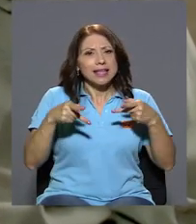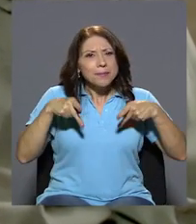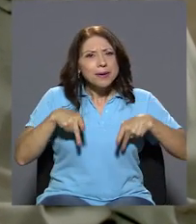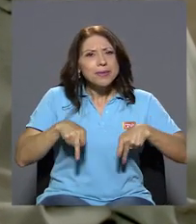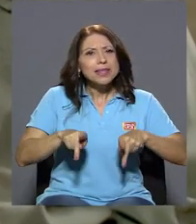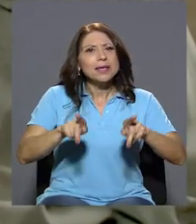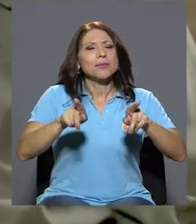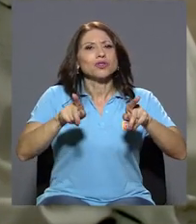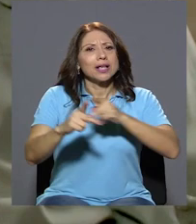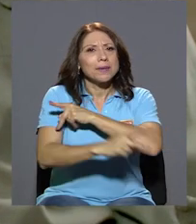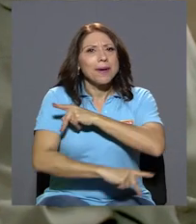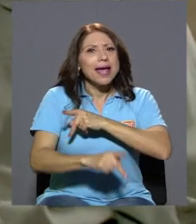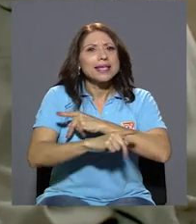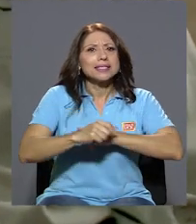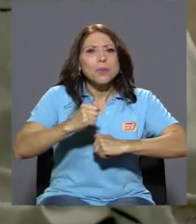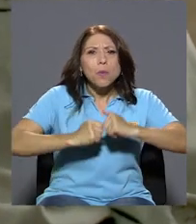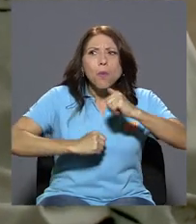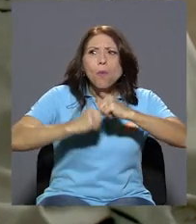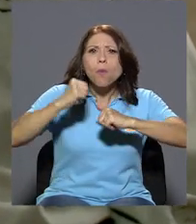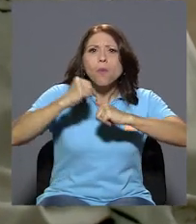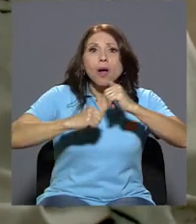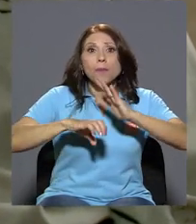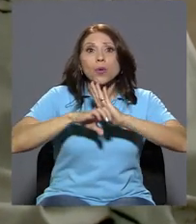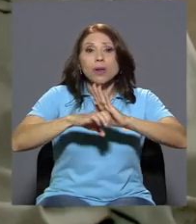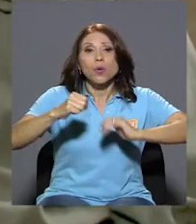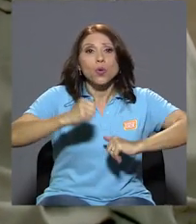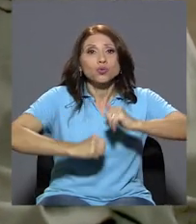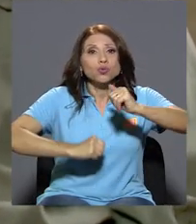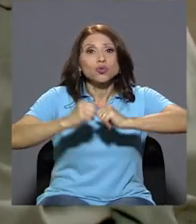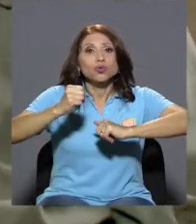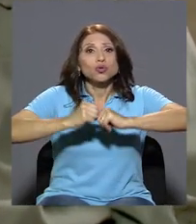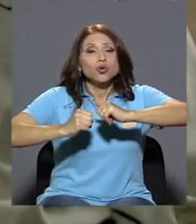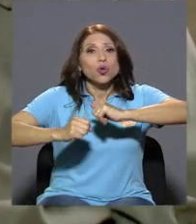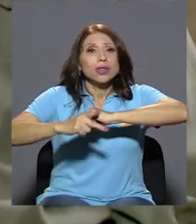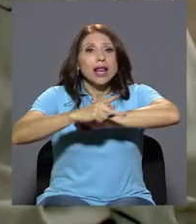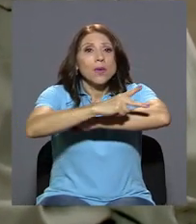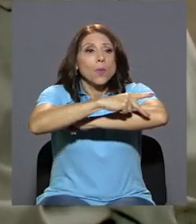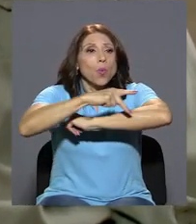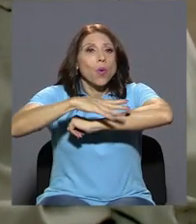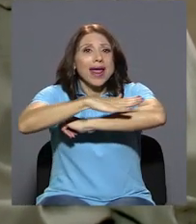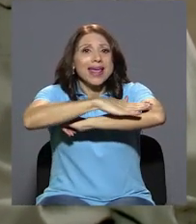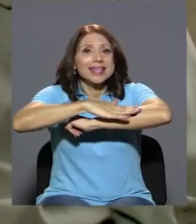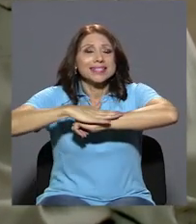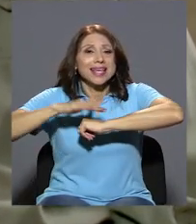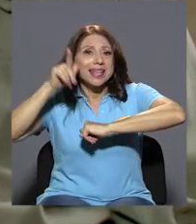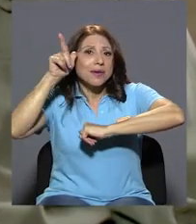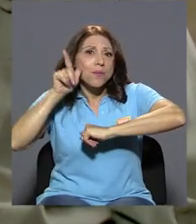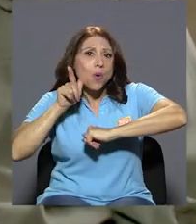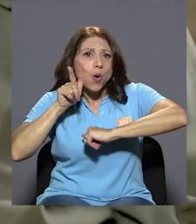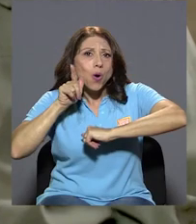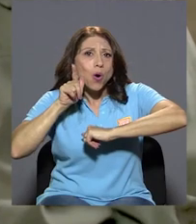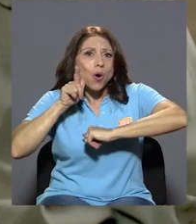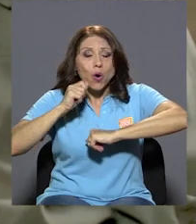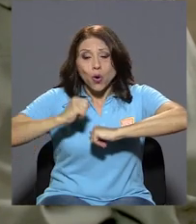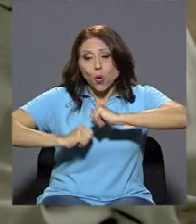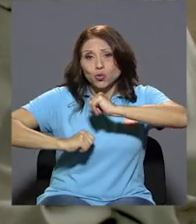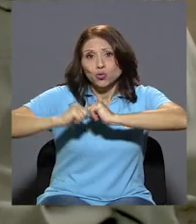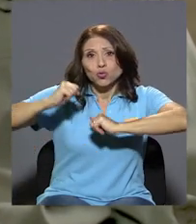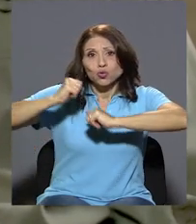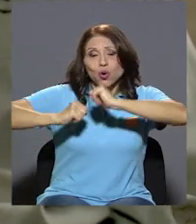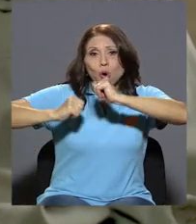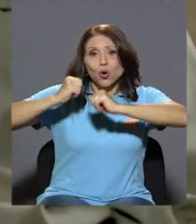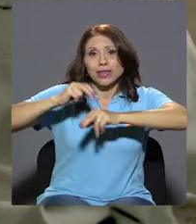desarrollar la construcción de los muelles del muelle de limón la construcción y operación del